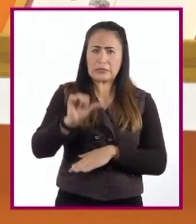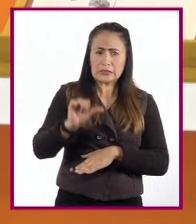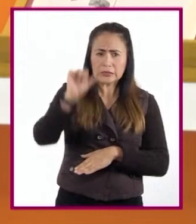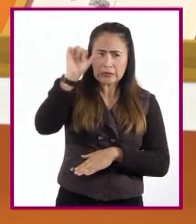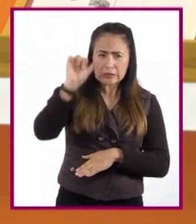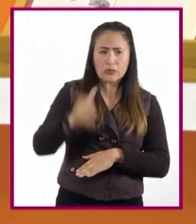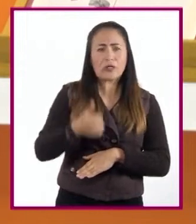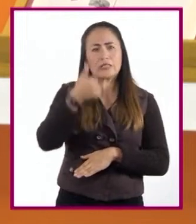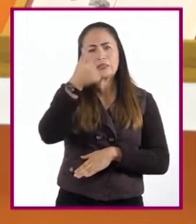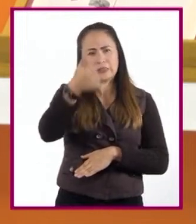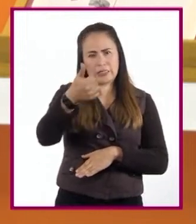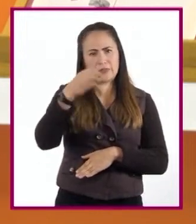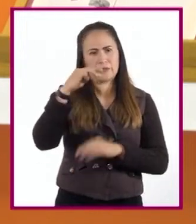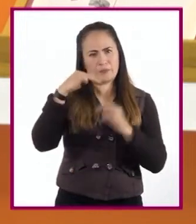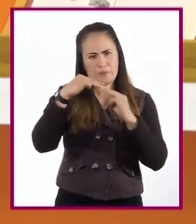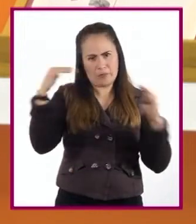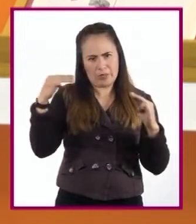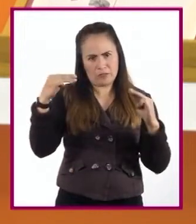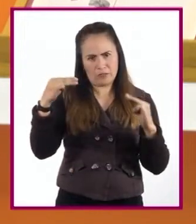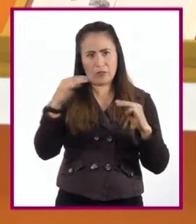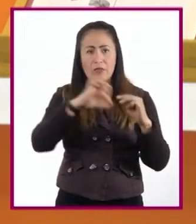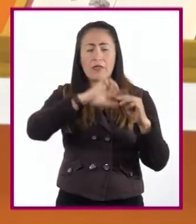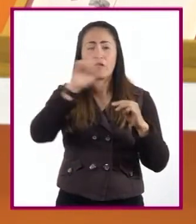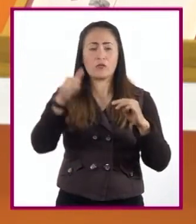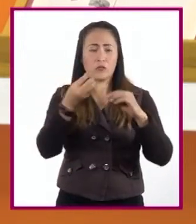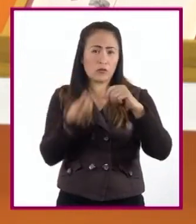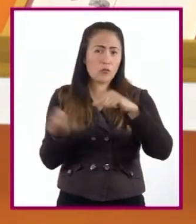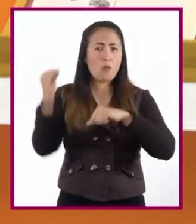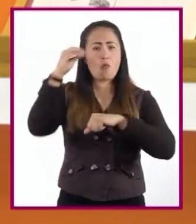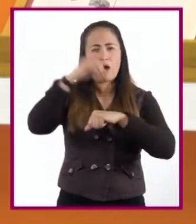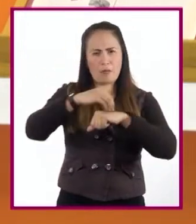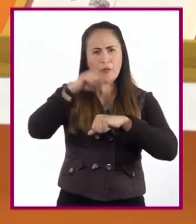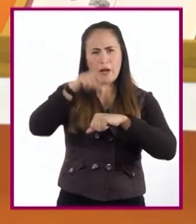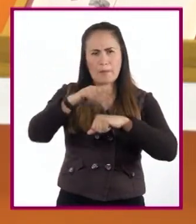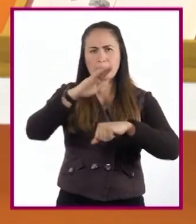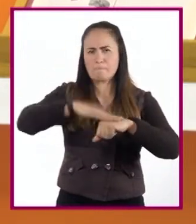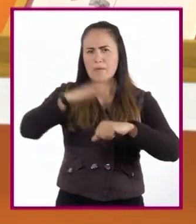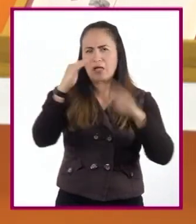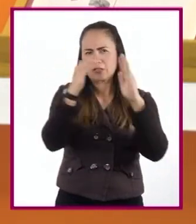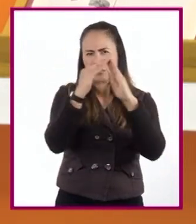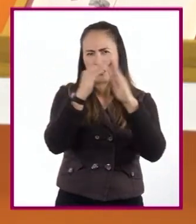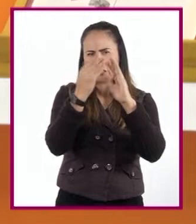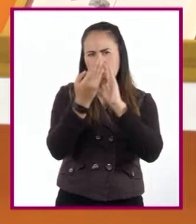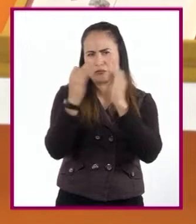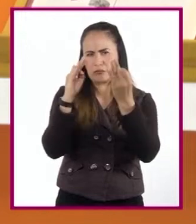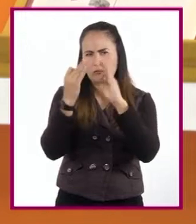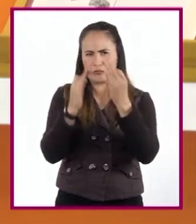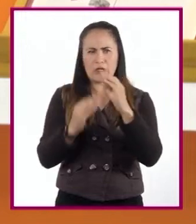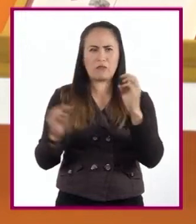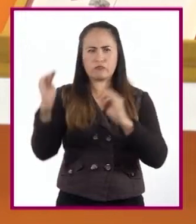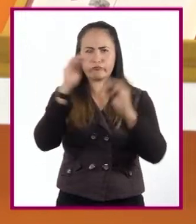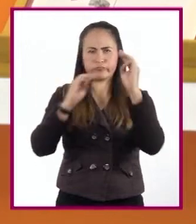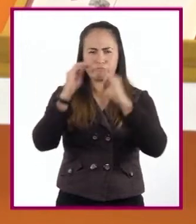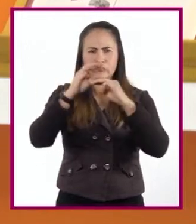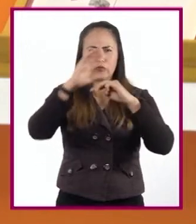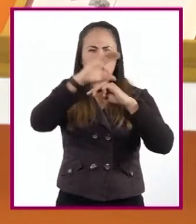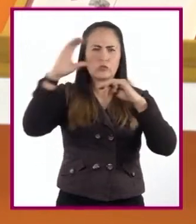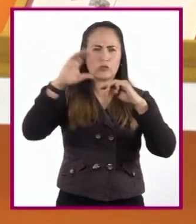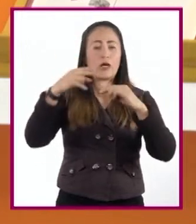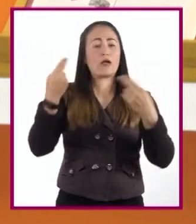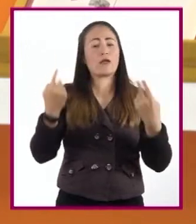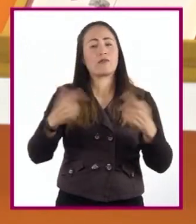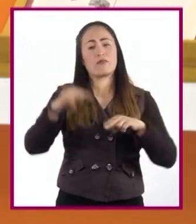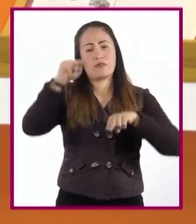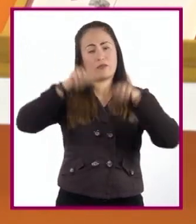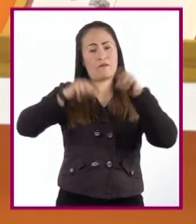altura, en cuya cima se construyeron viviendas que, al estar en un nivel más elevado, indicaban su